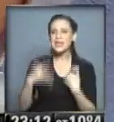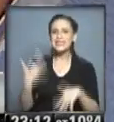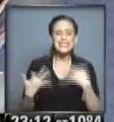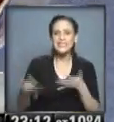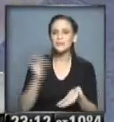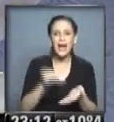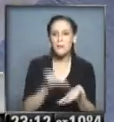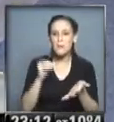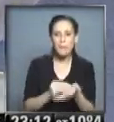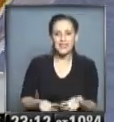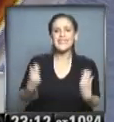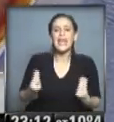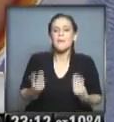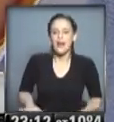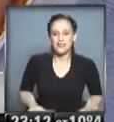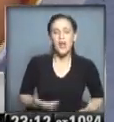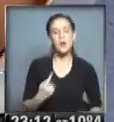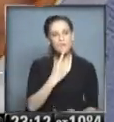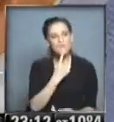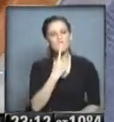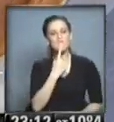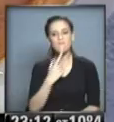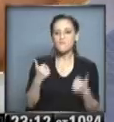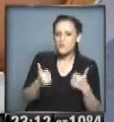mujer inquietante